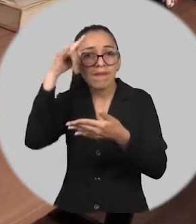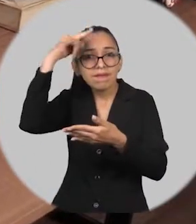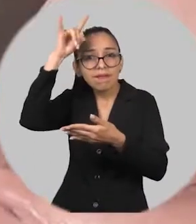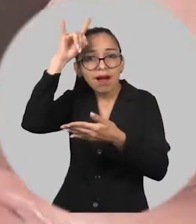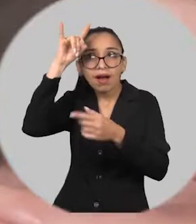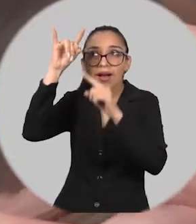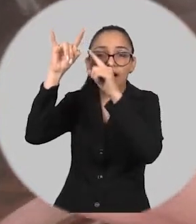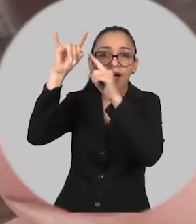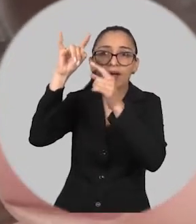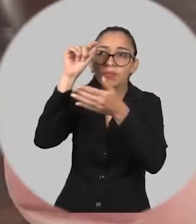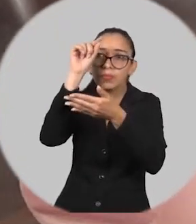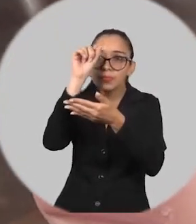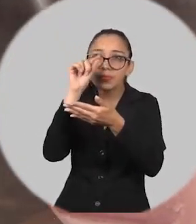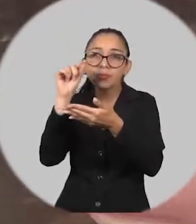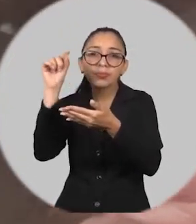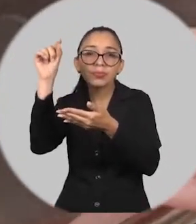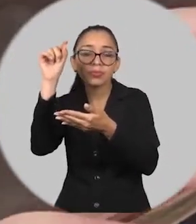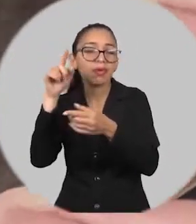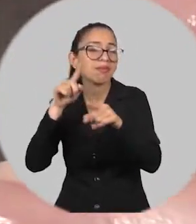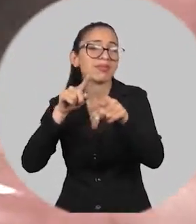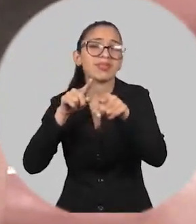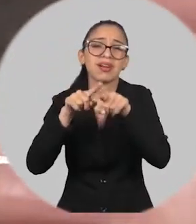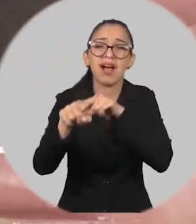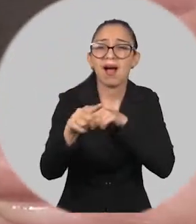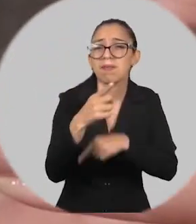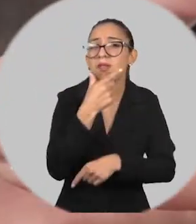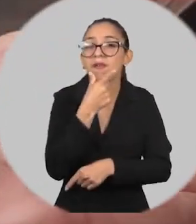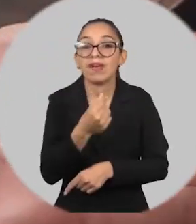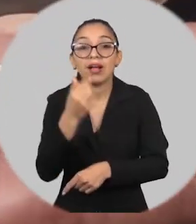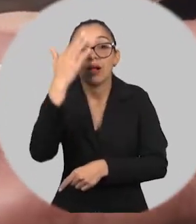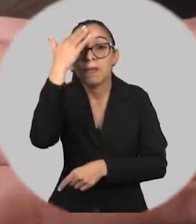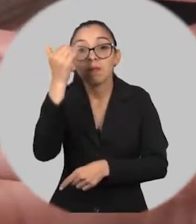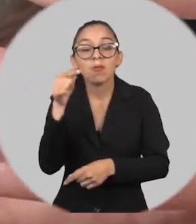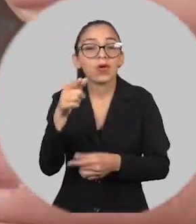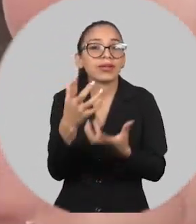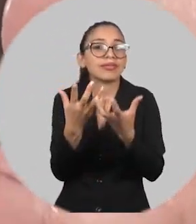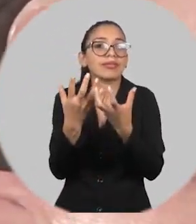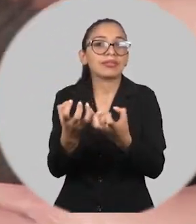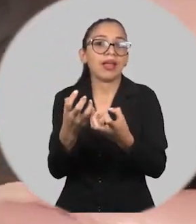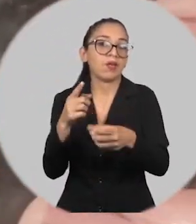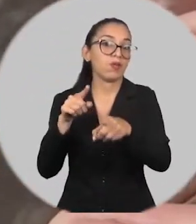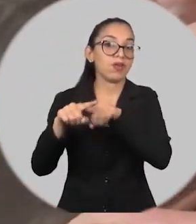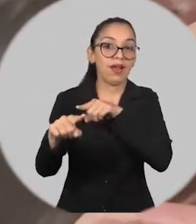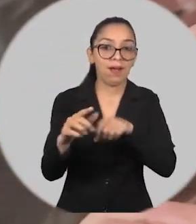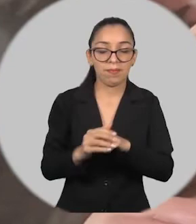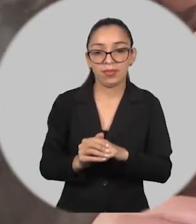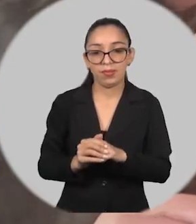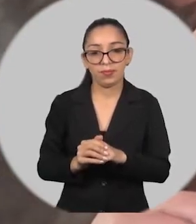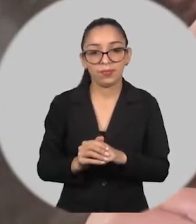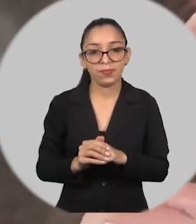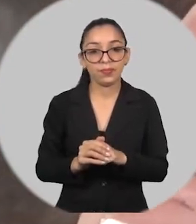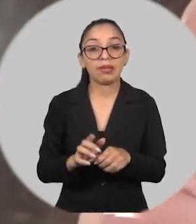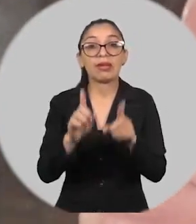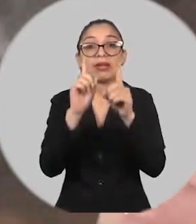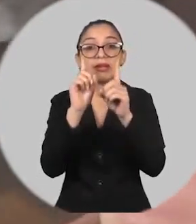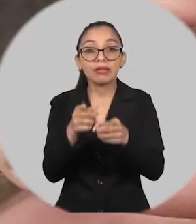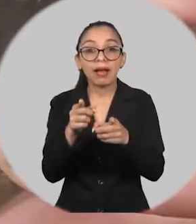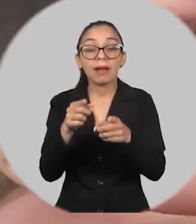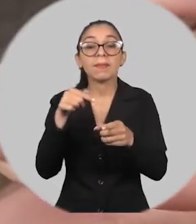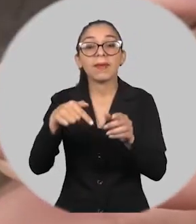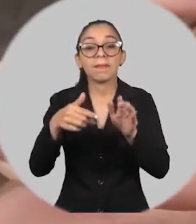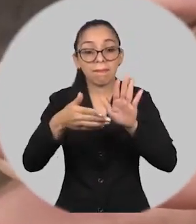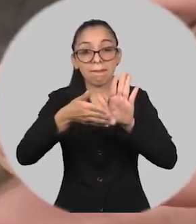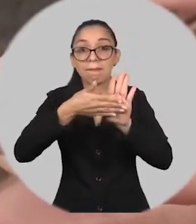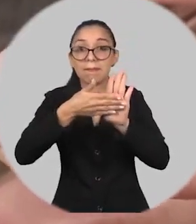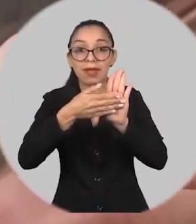vaca. Esto es súper rápido, súper fácil porque es pintura plena. Y también aquí, que sería